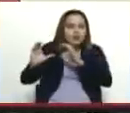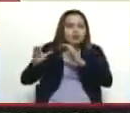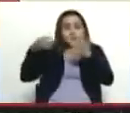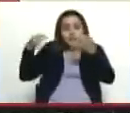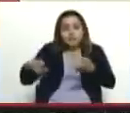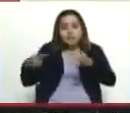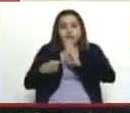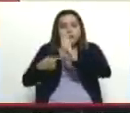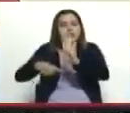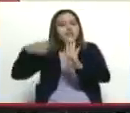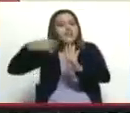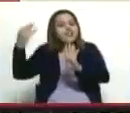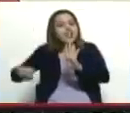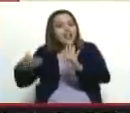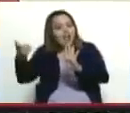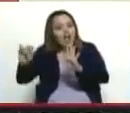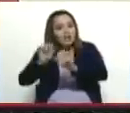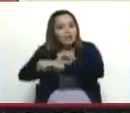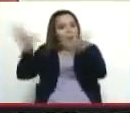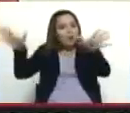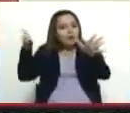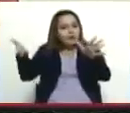creíble además.